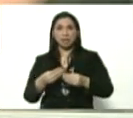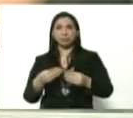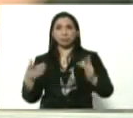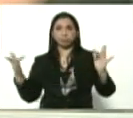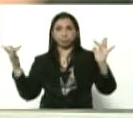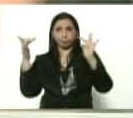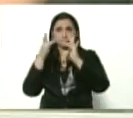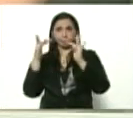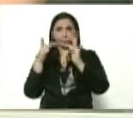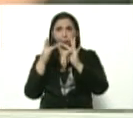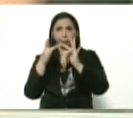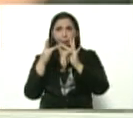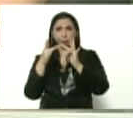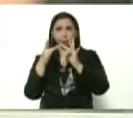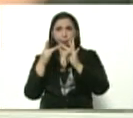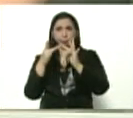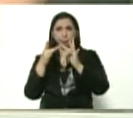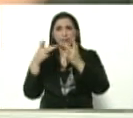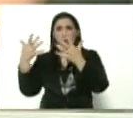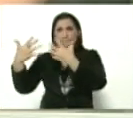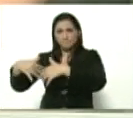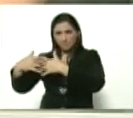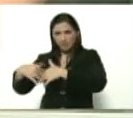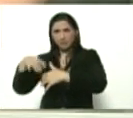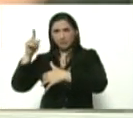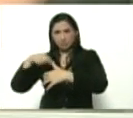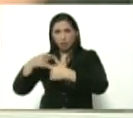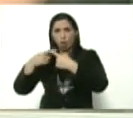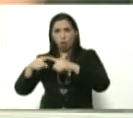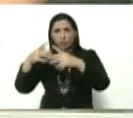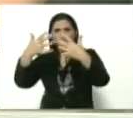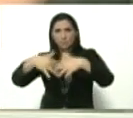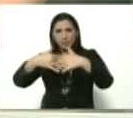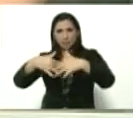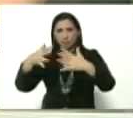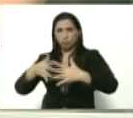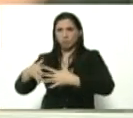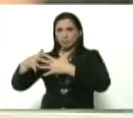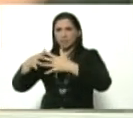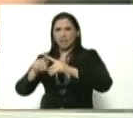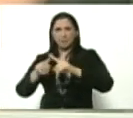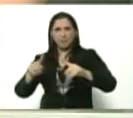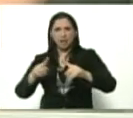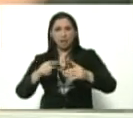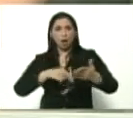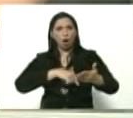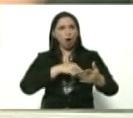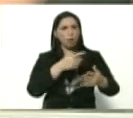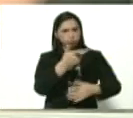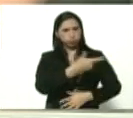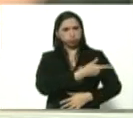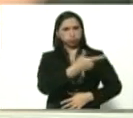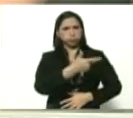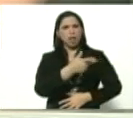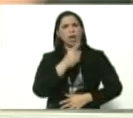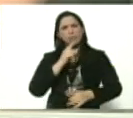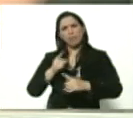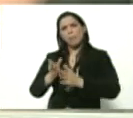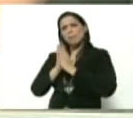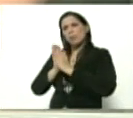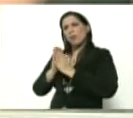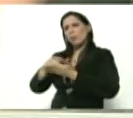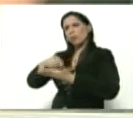Blackwater, Silvercop por un lado y Blackwater por otro lado, para contratar los servicios de una